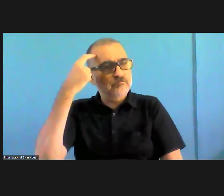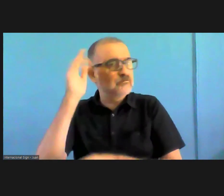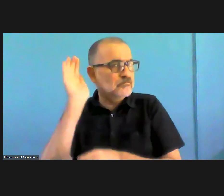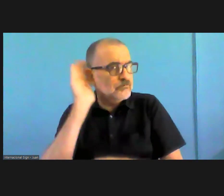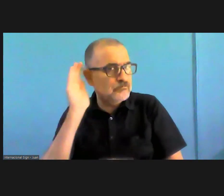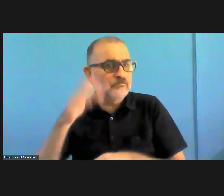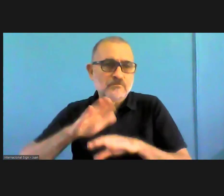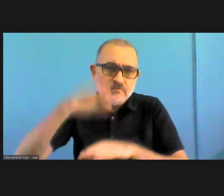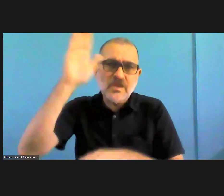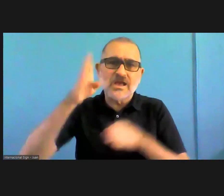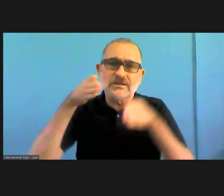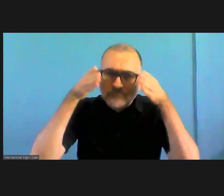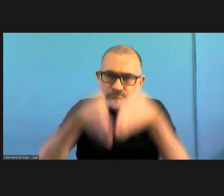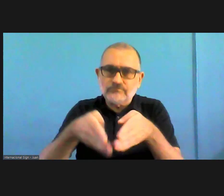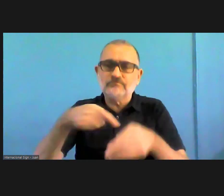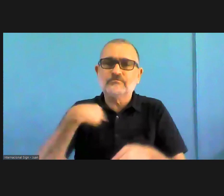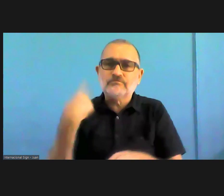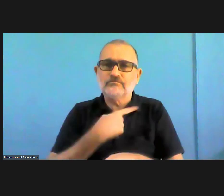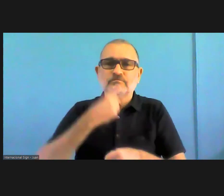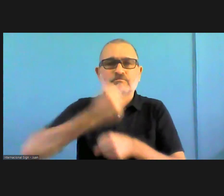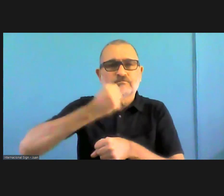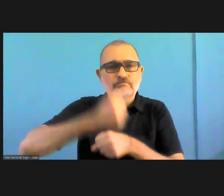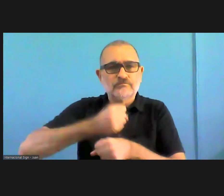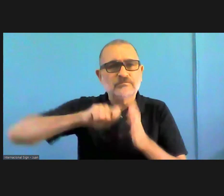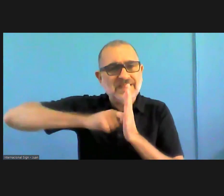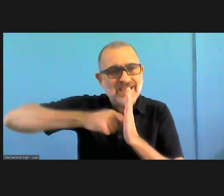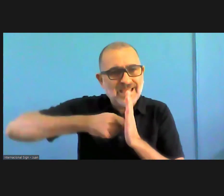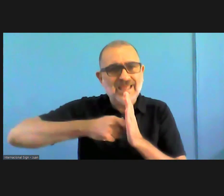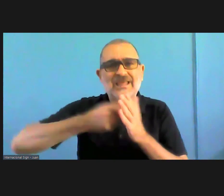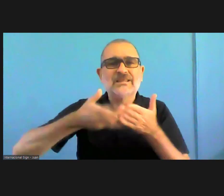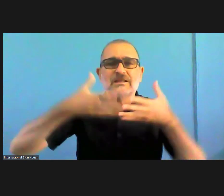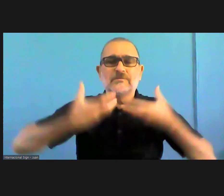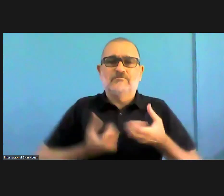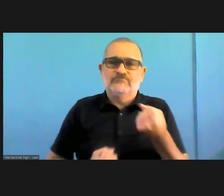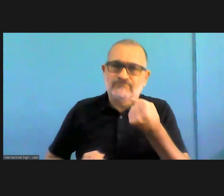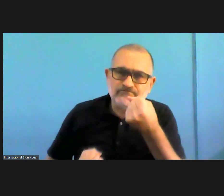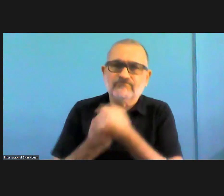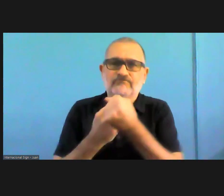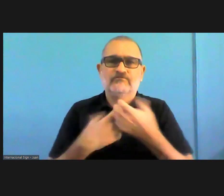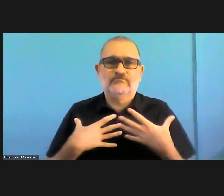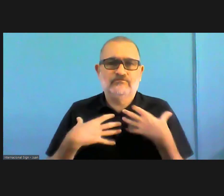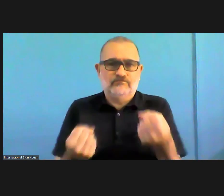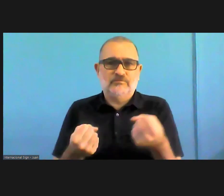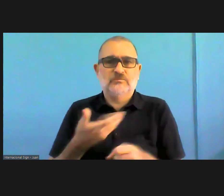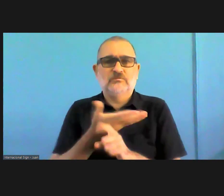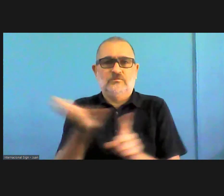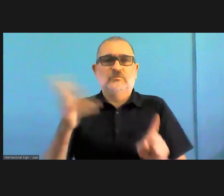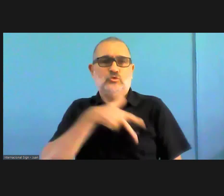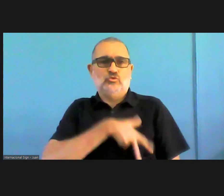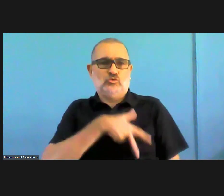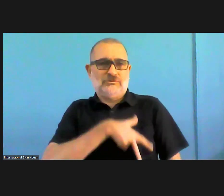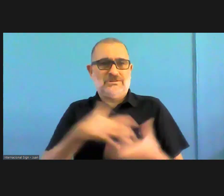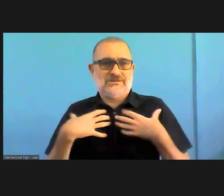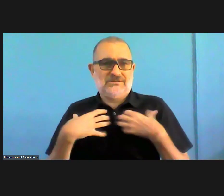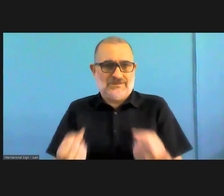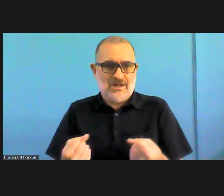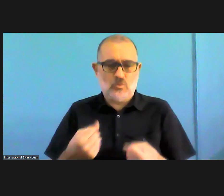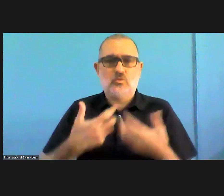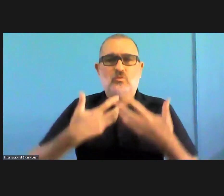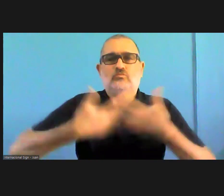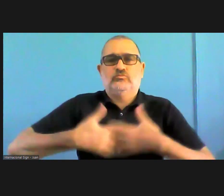y considerar el entorno social y los determinantes económicos de salud. Lo dejo